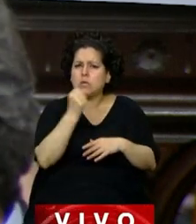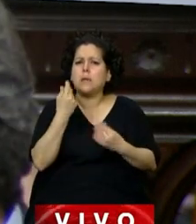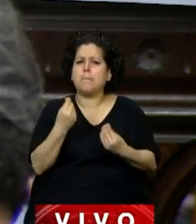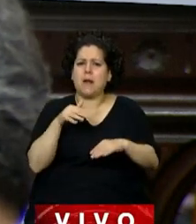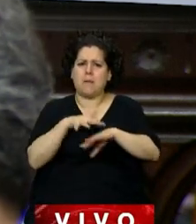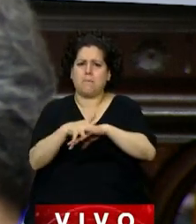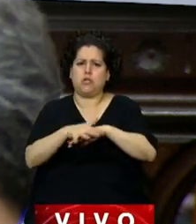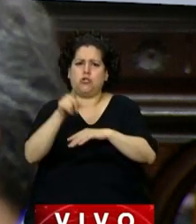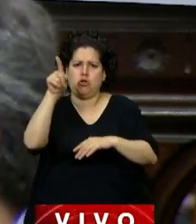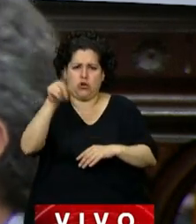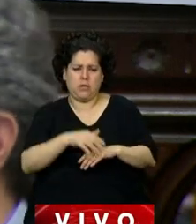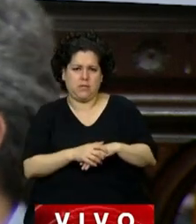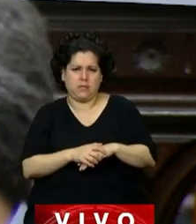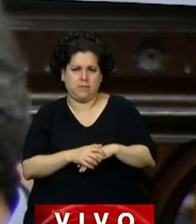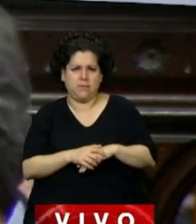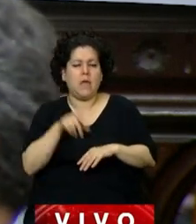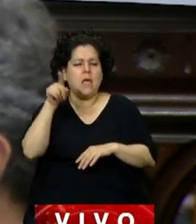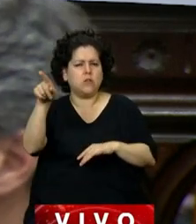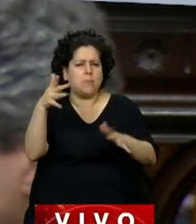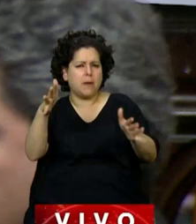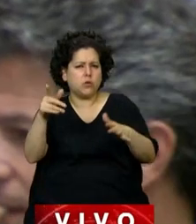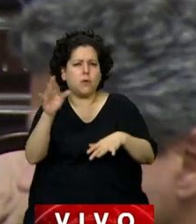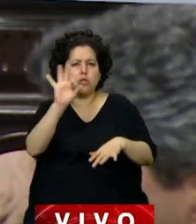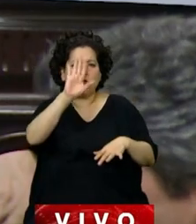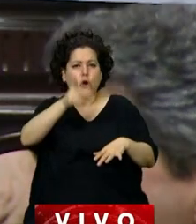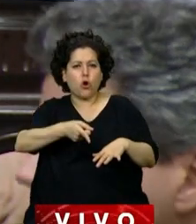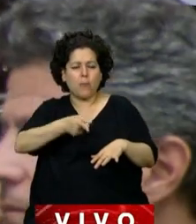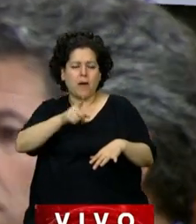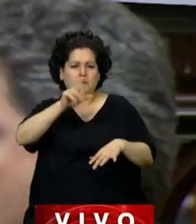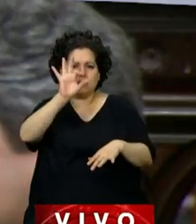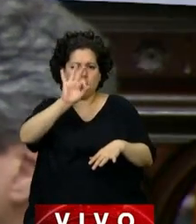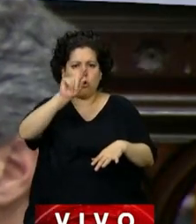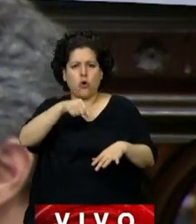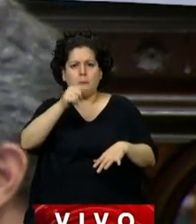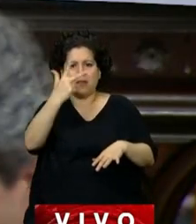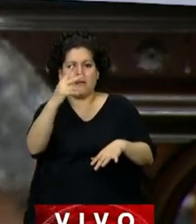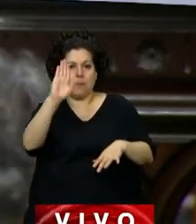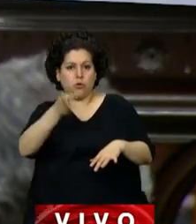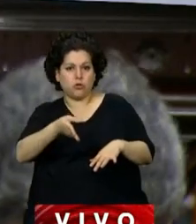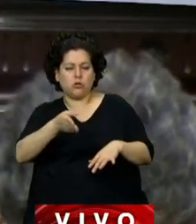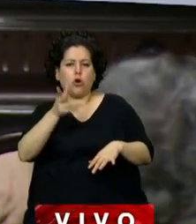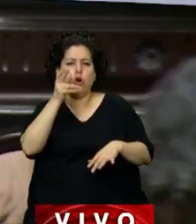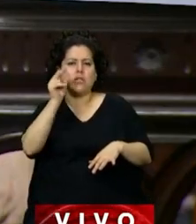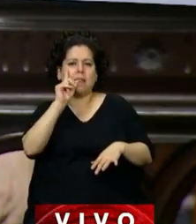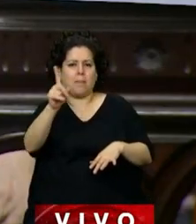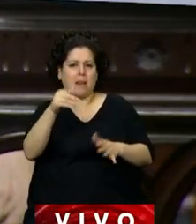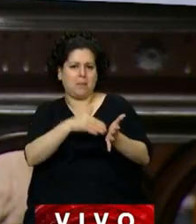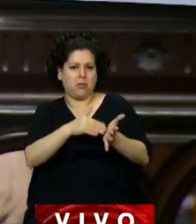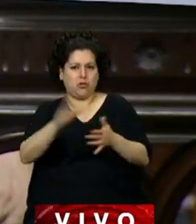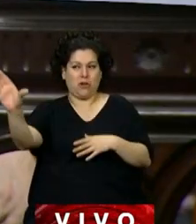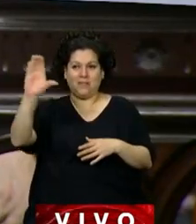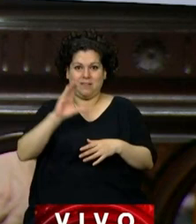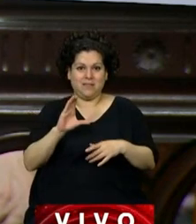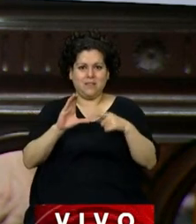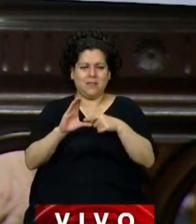Misiones. Eso era aproximadamente en ese 0,3% poco más de 80 mil millones y no